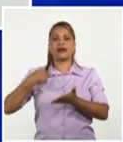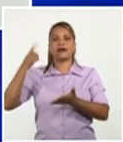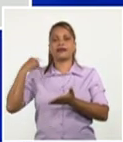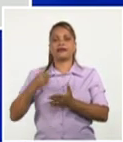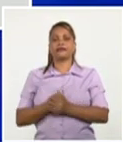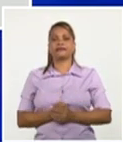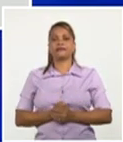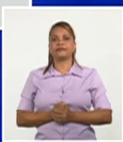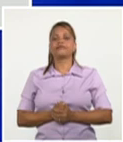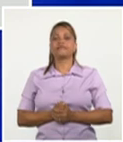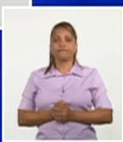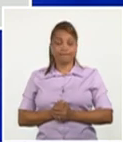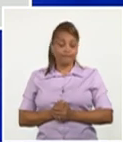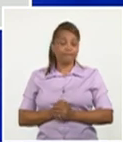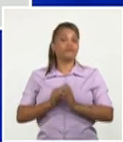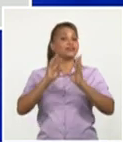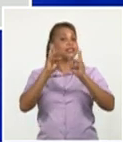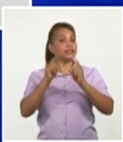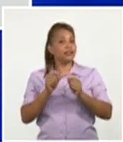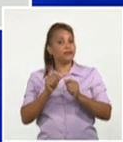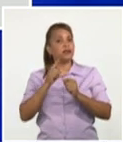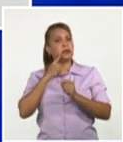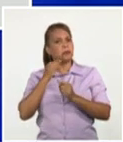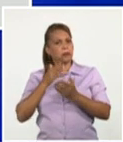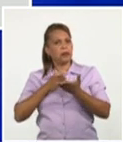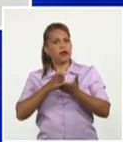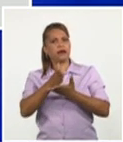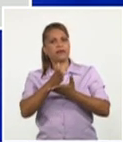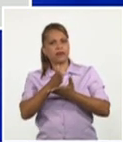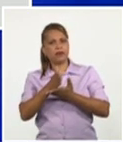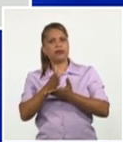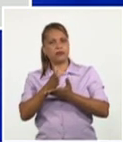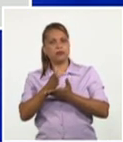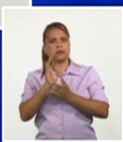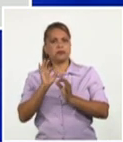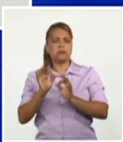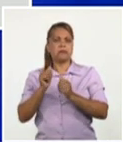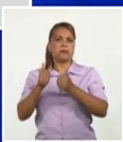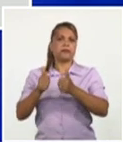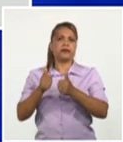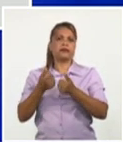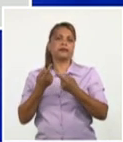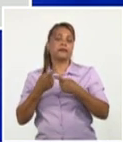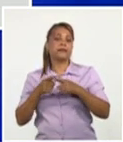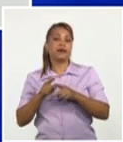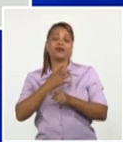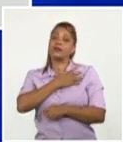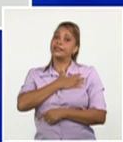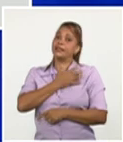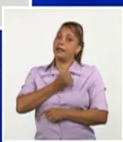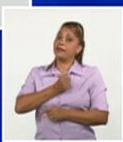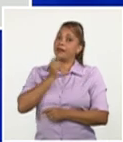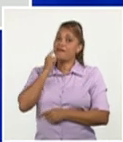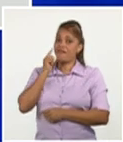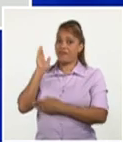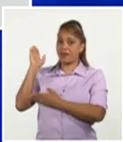que también es una cifra que se ha comportado en este sentido. Y como lamentablemente pueden ver en el gráfico,